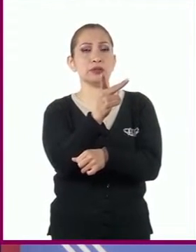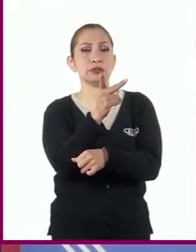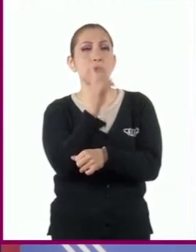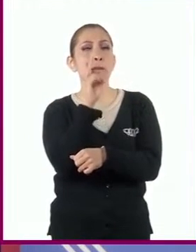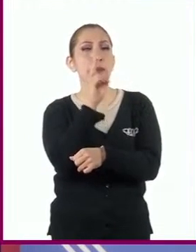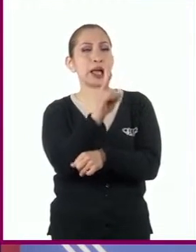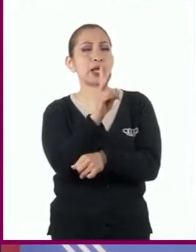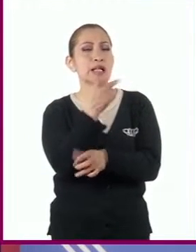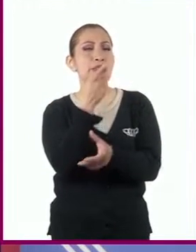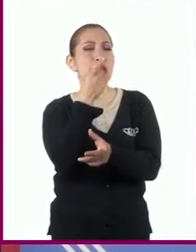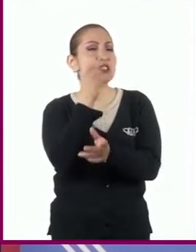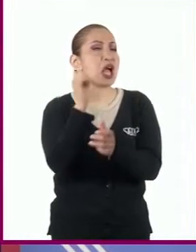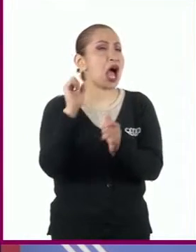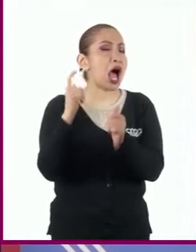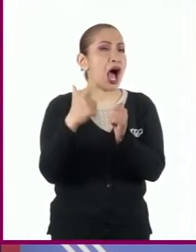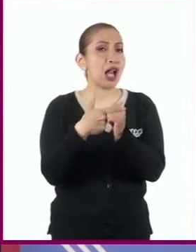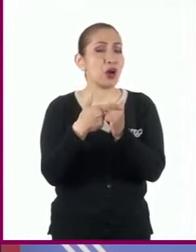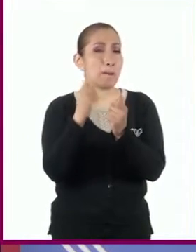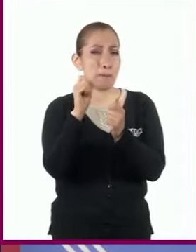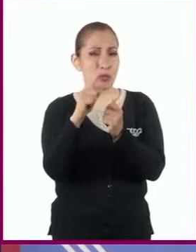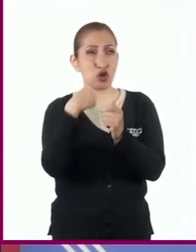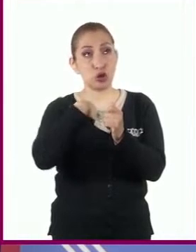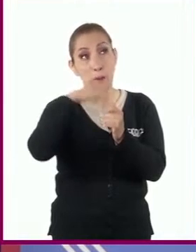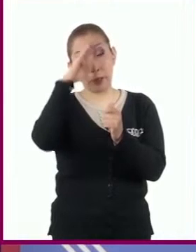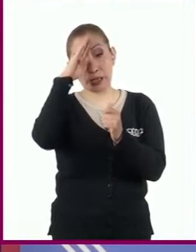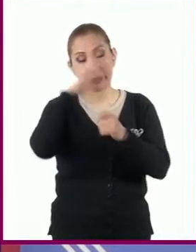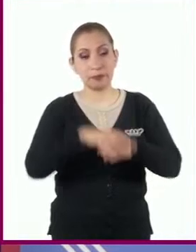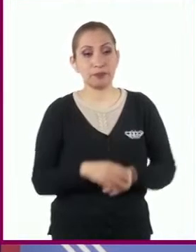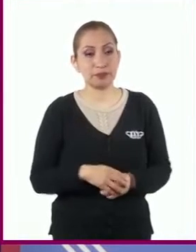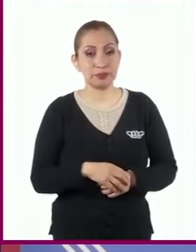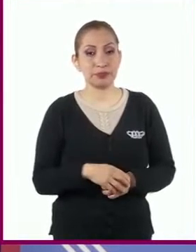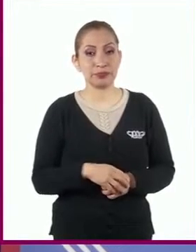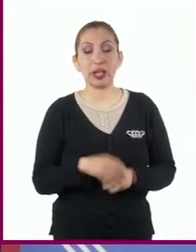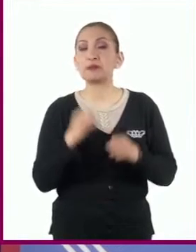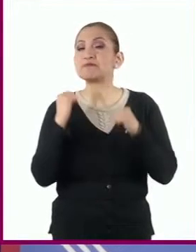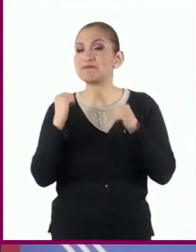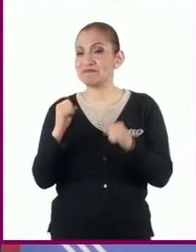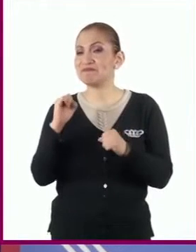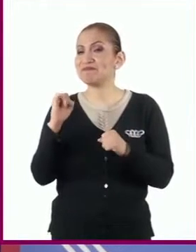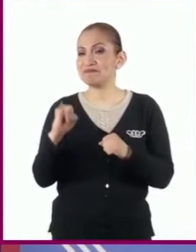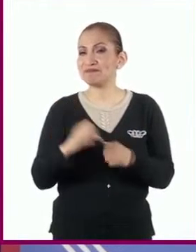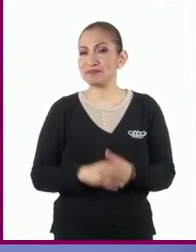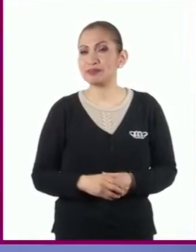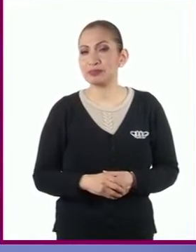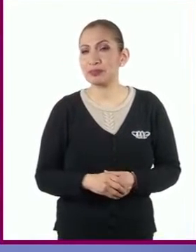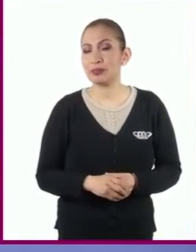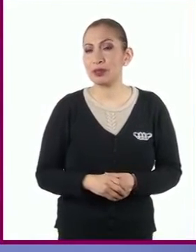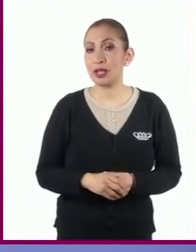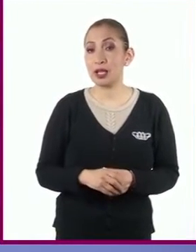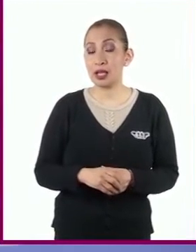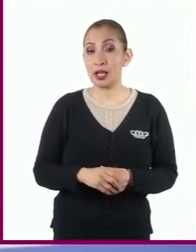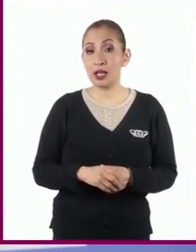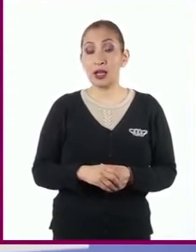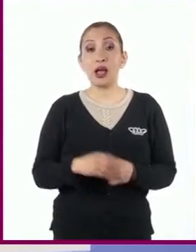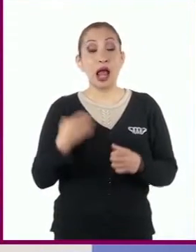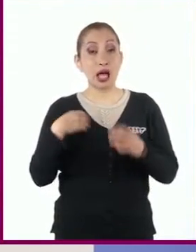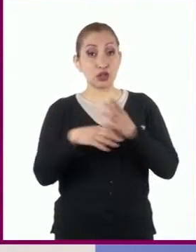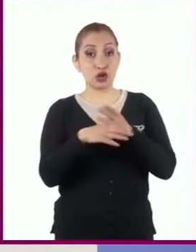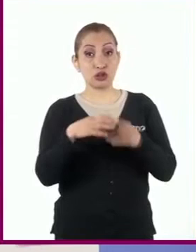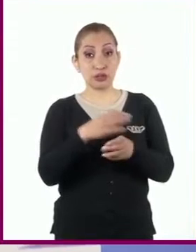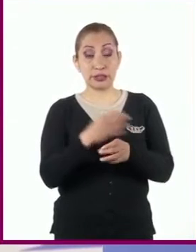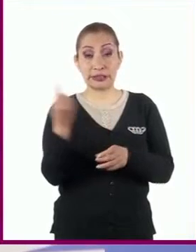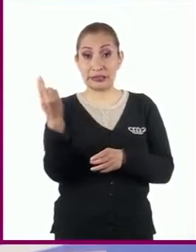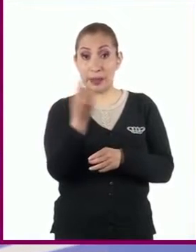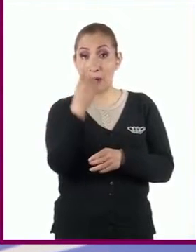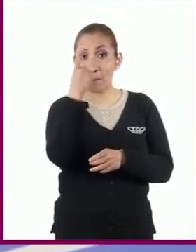Vamos a ver si mencionan alguna de las que estoy pensando. Seguramente que sí. Los materiales que vamos a